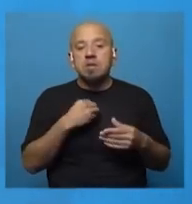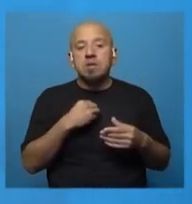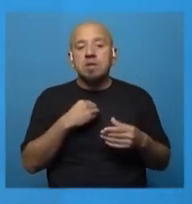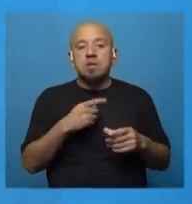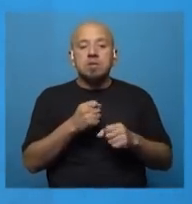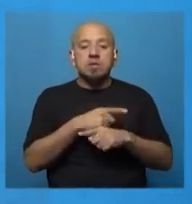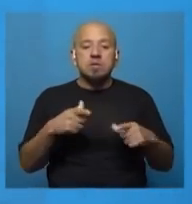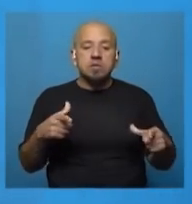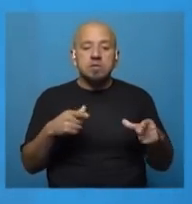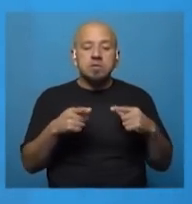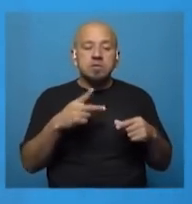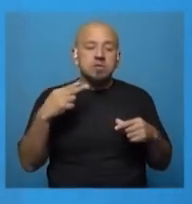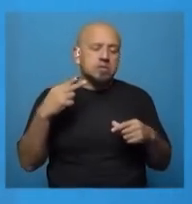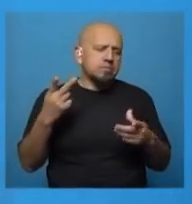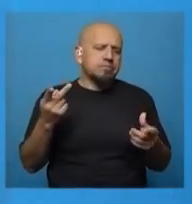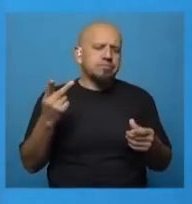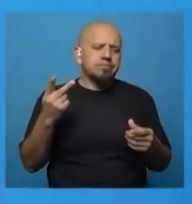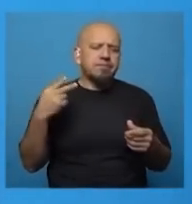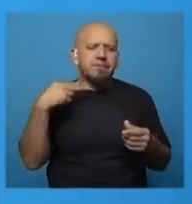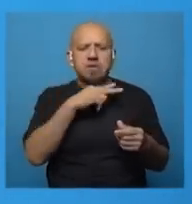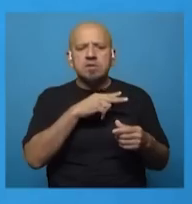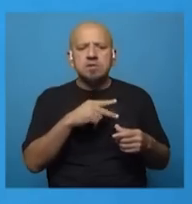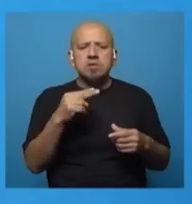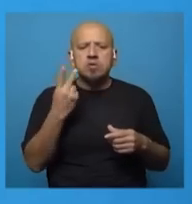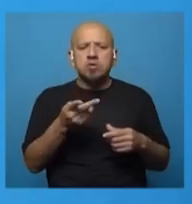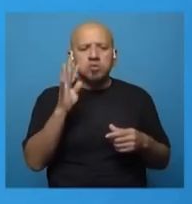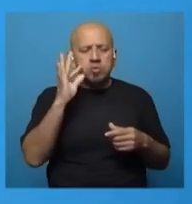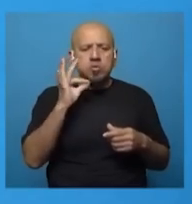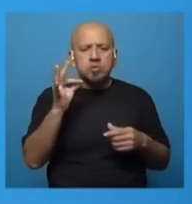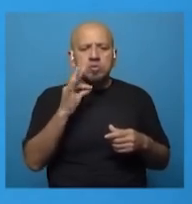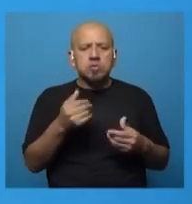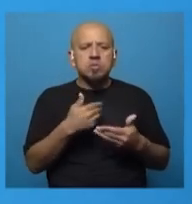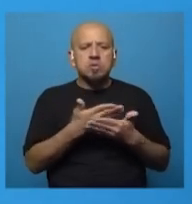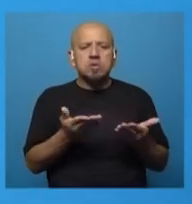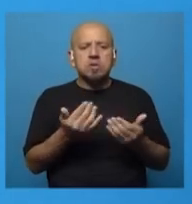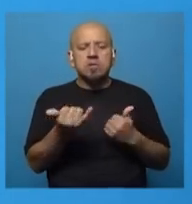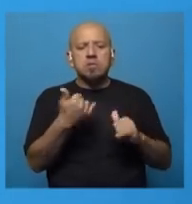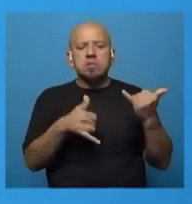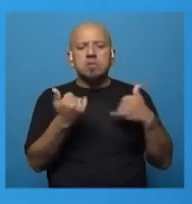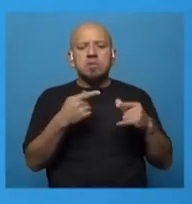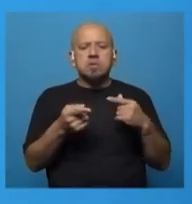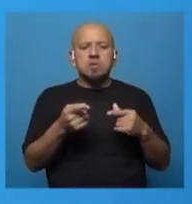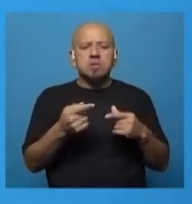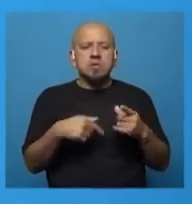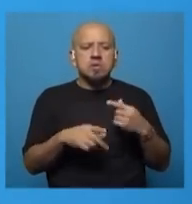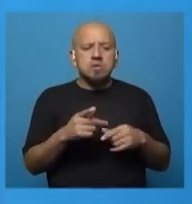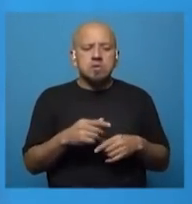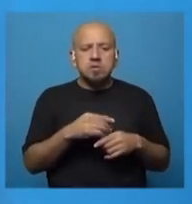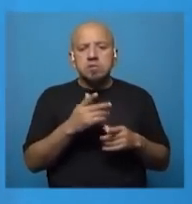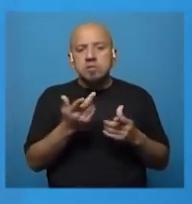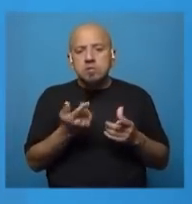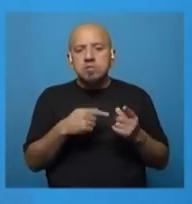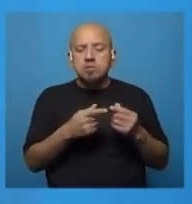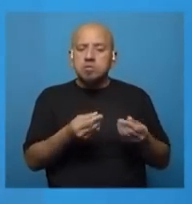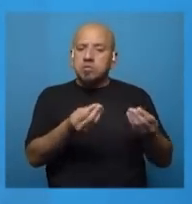transparencias claramente falso porque tuvieron dos oportunidades para brindar esta información y la retasearon la ocultaron